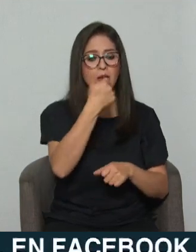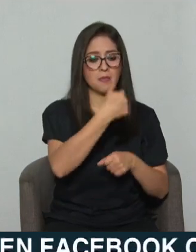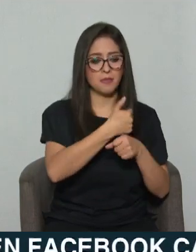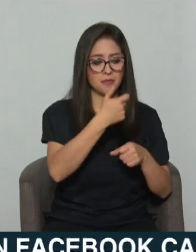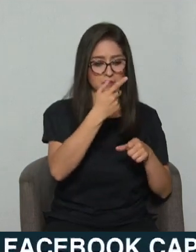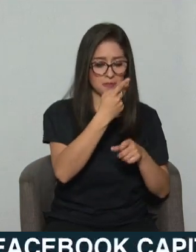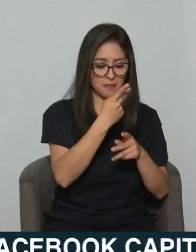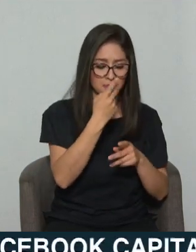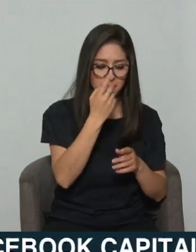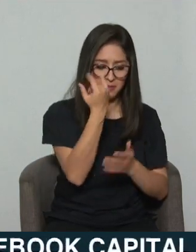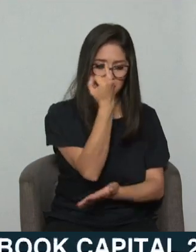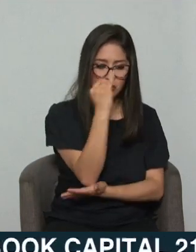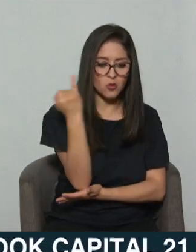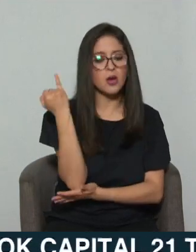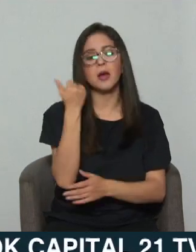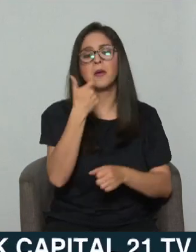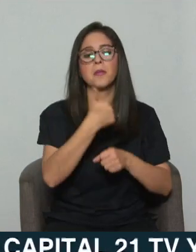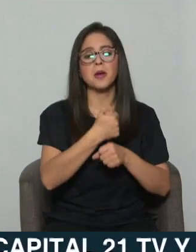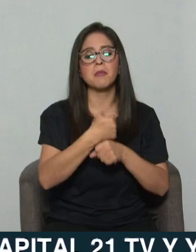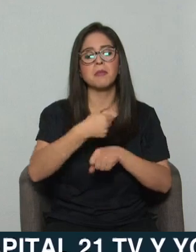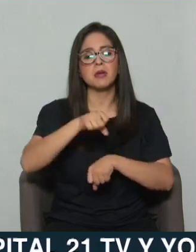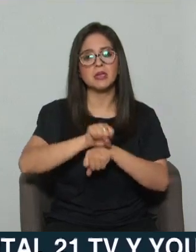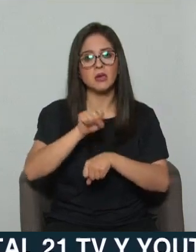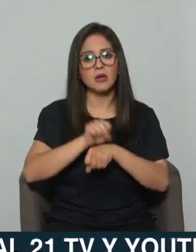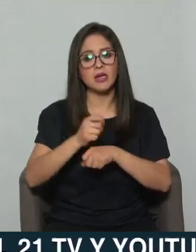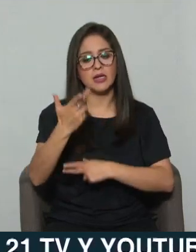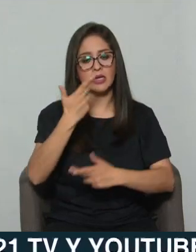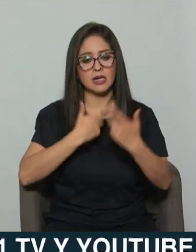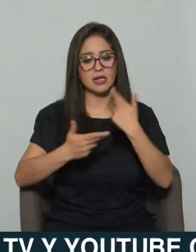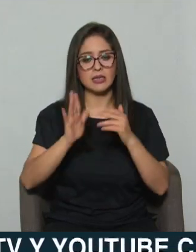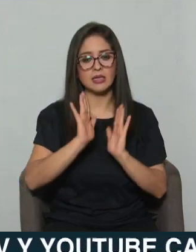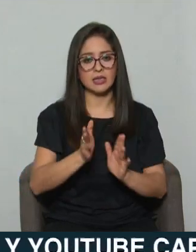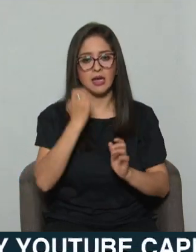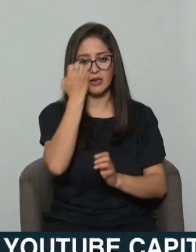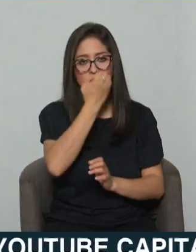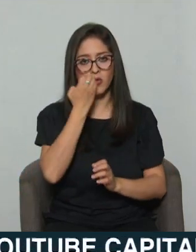regresan a clases después de este periodo vacacional. Regresamos contigo, es la información que te tengo.